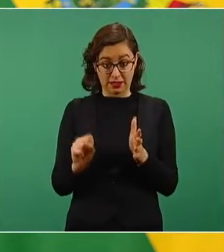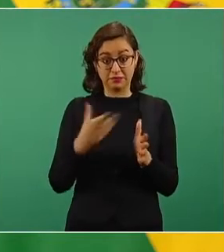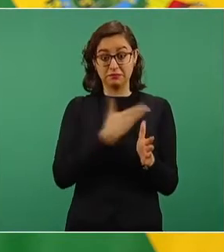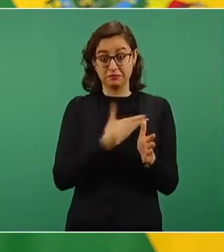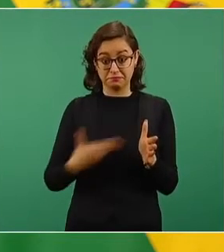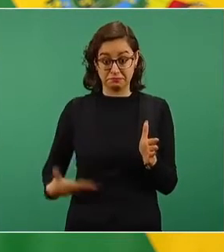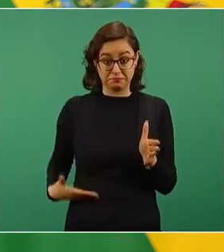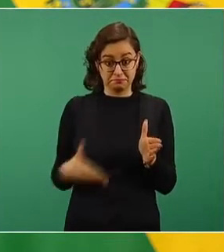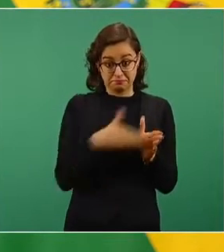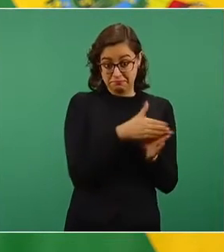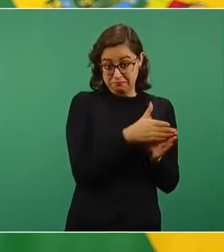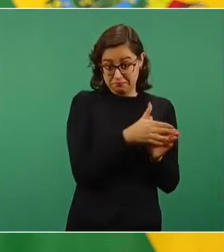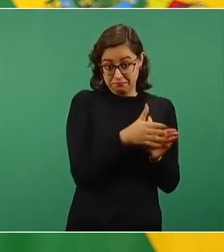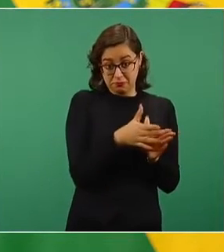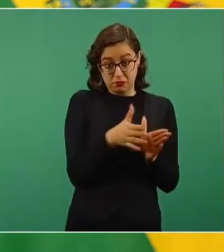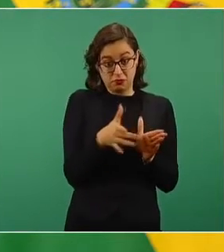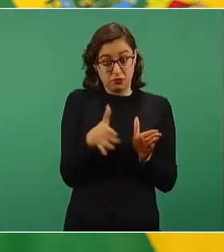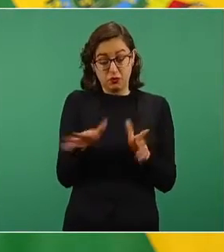En estos